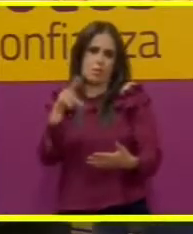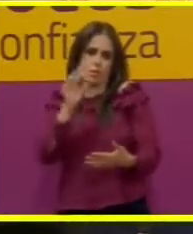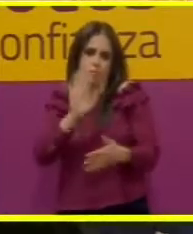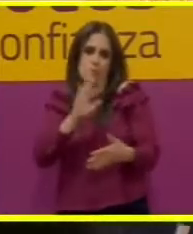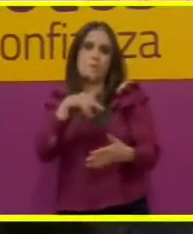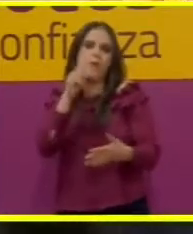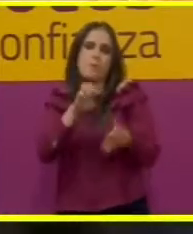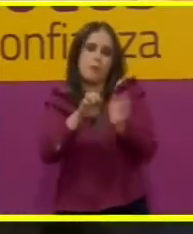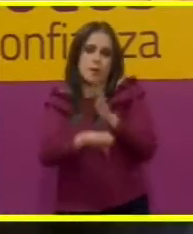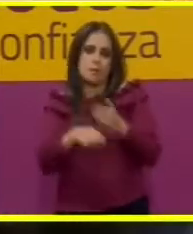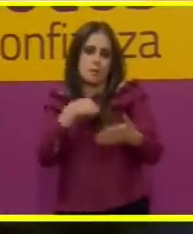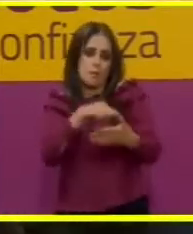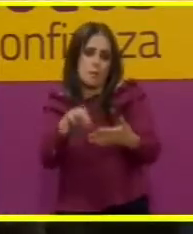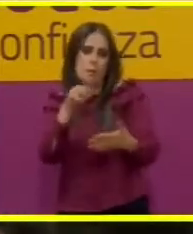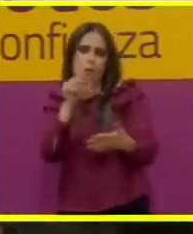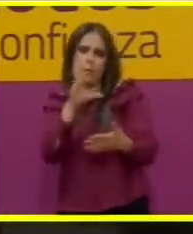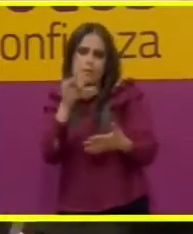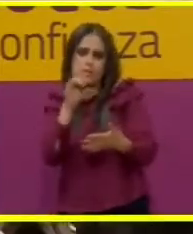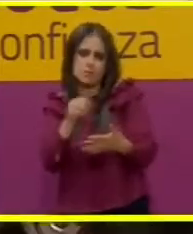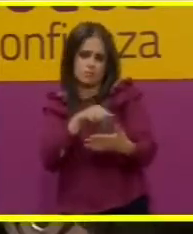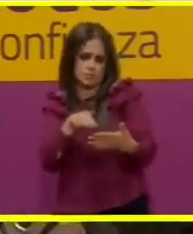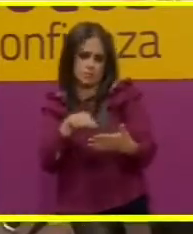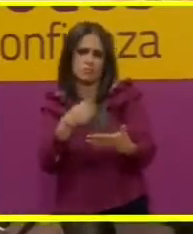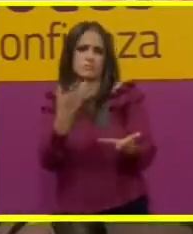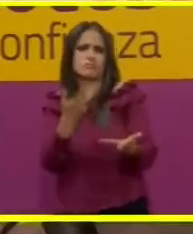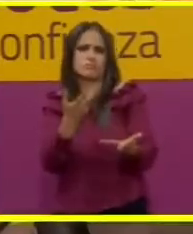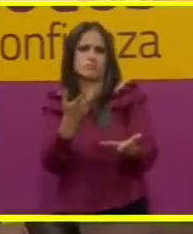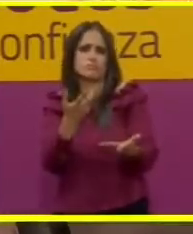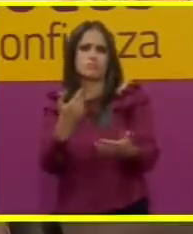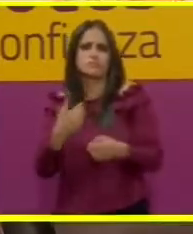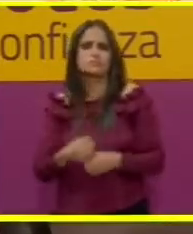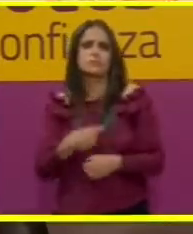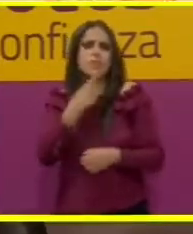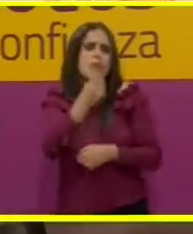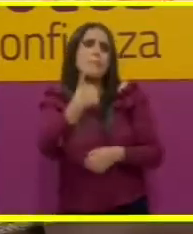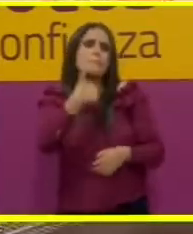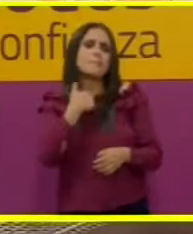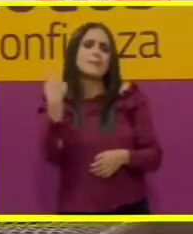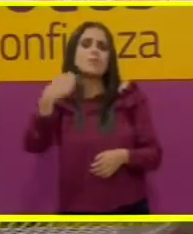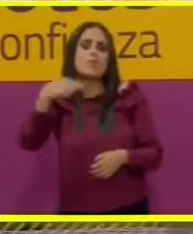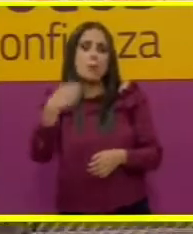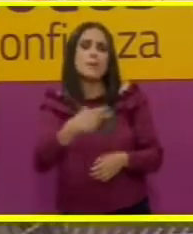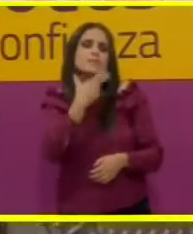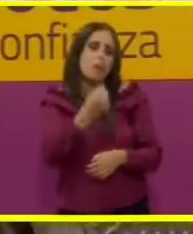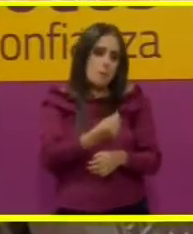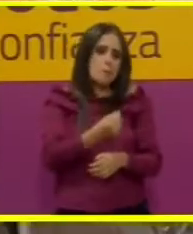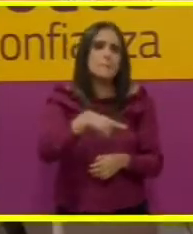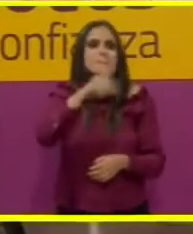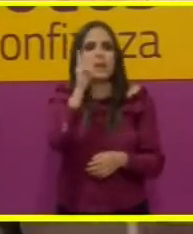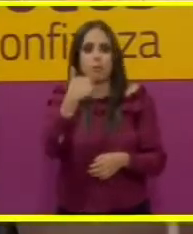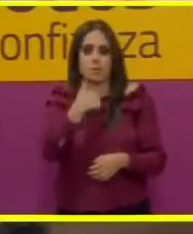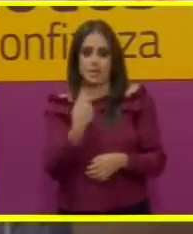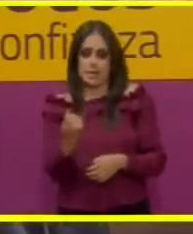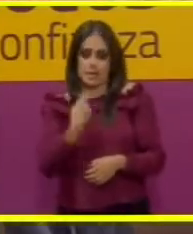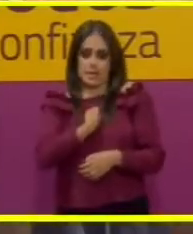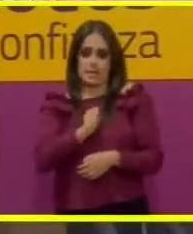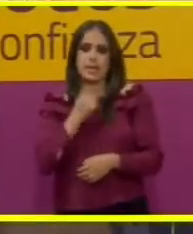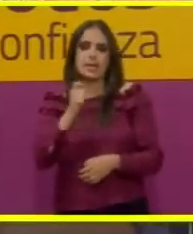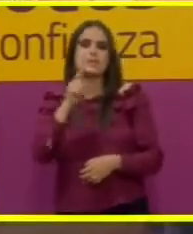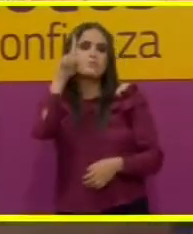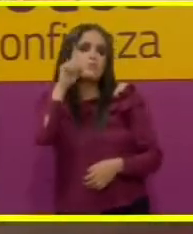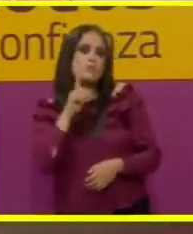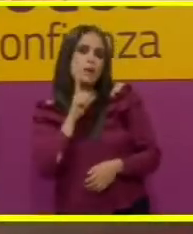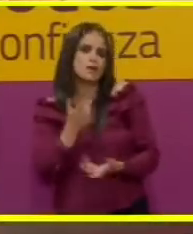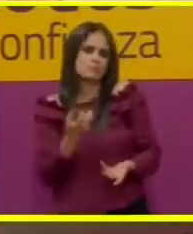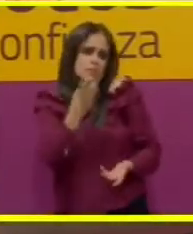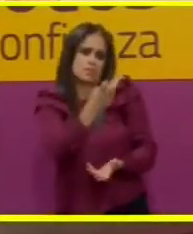Pero un ejemplo. Y les dije, bueno, mi nombre viene en masculino, pero mi identidad es femenina. Eso